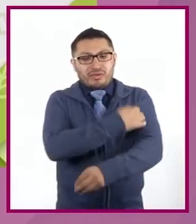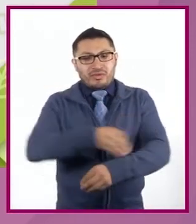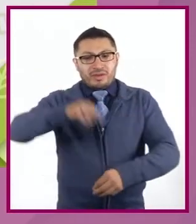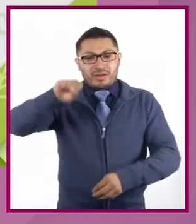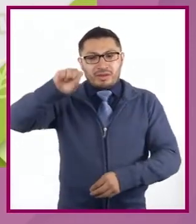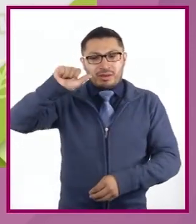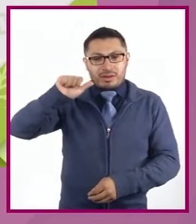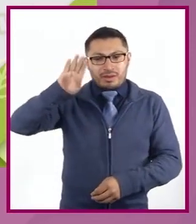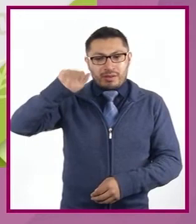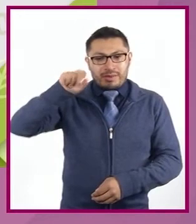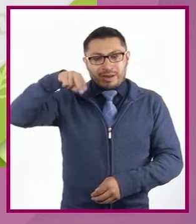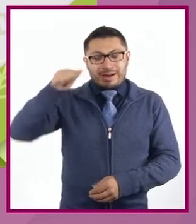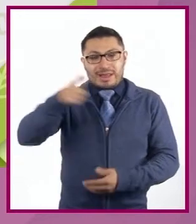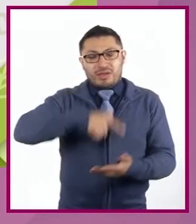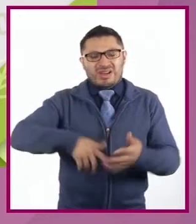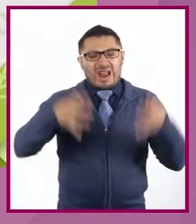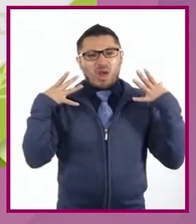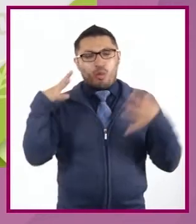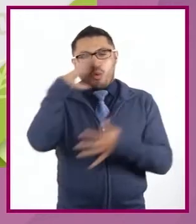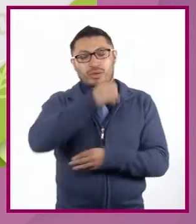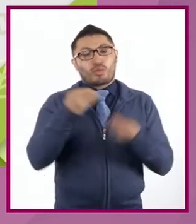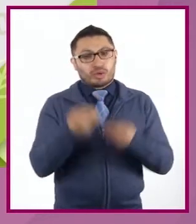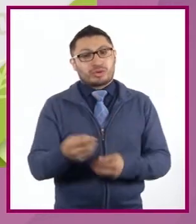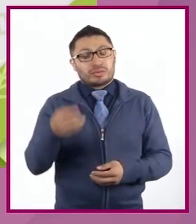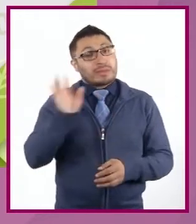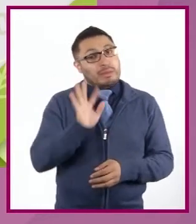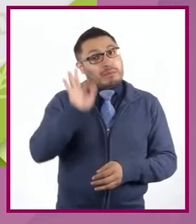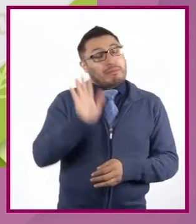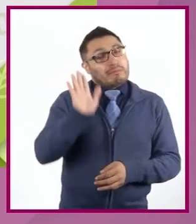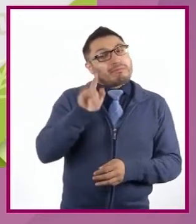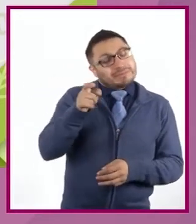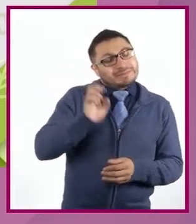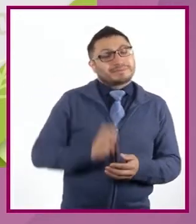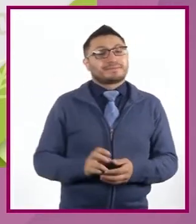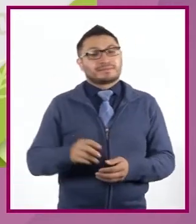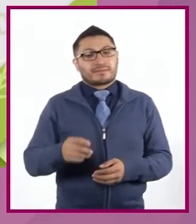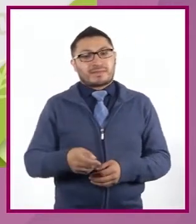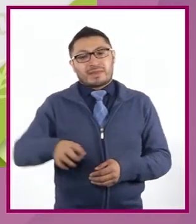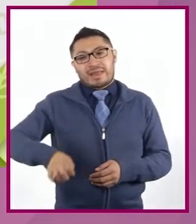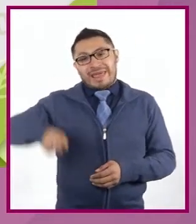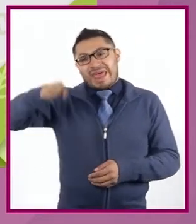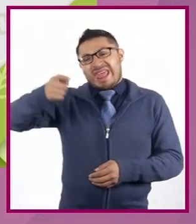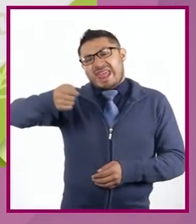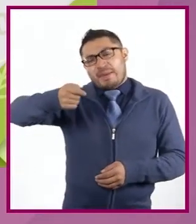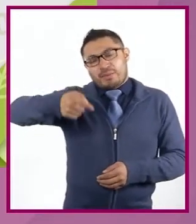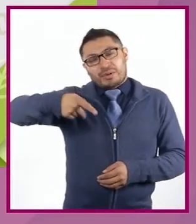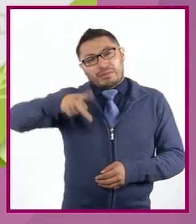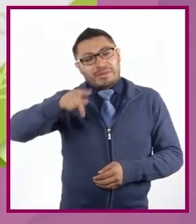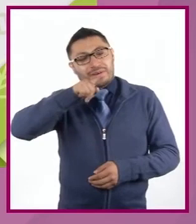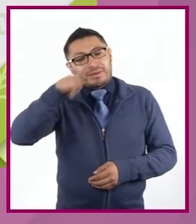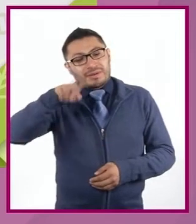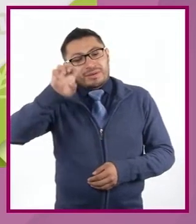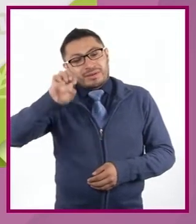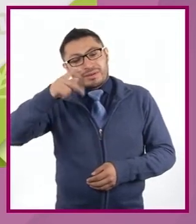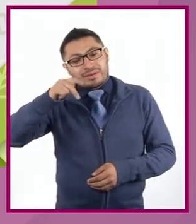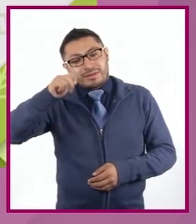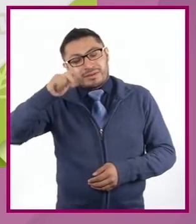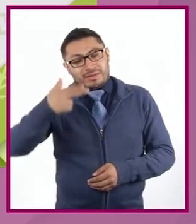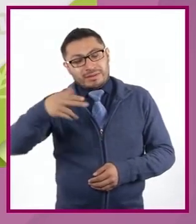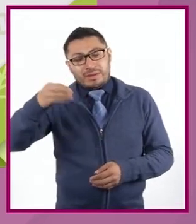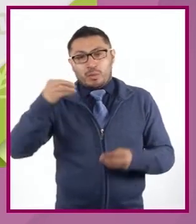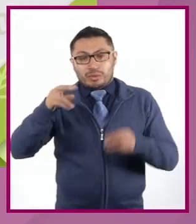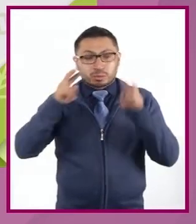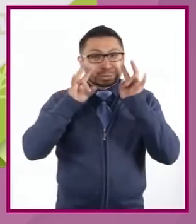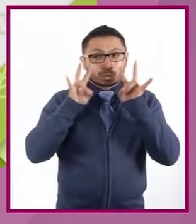hace mucho calor. Bueno, eso es lo que Seth piensa. A pesar de su corta edad, Seth es muy observador y, como todo pequeño,